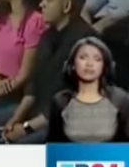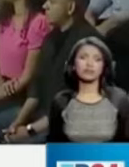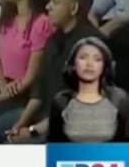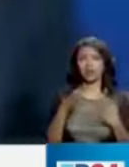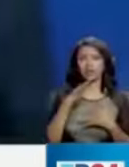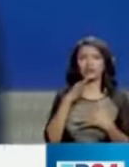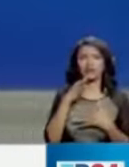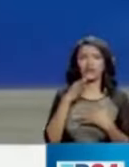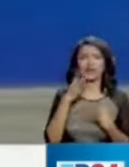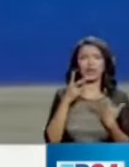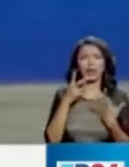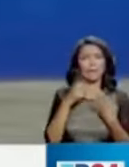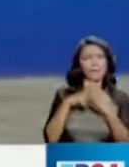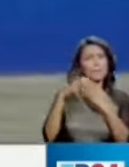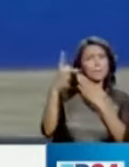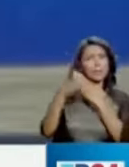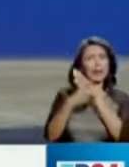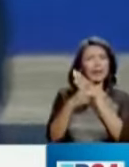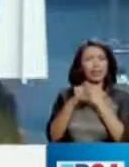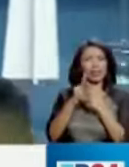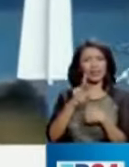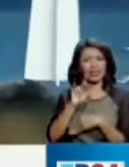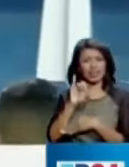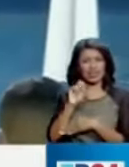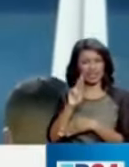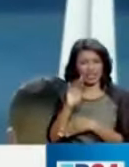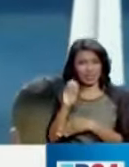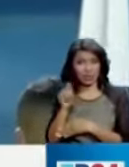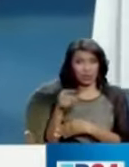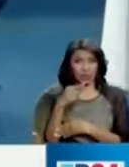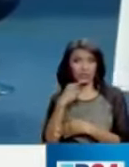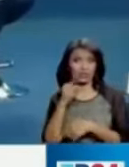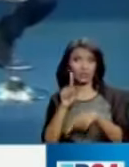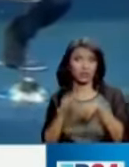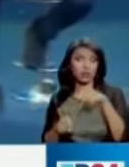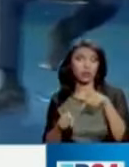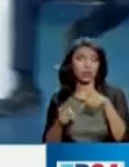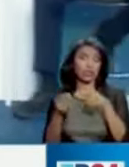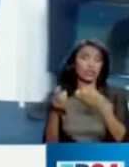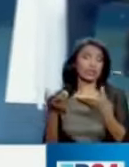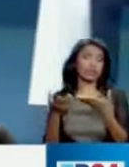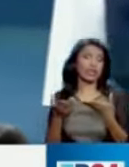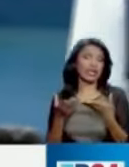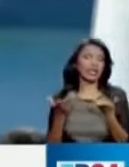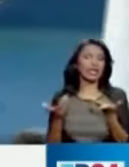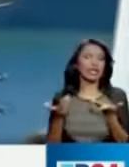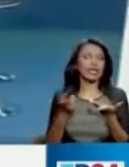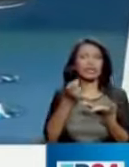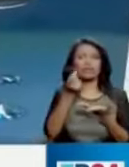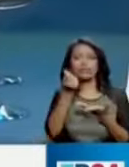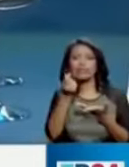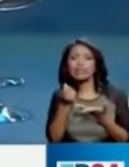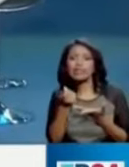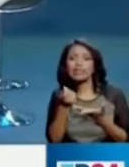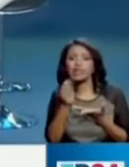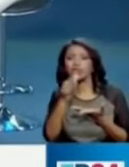una patriota. Y esta elección también tiene que ver con el modelo económico neoliberal que han